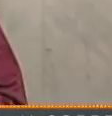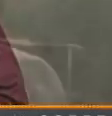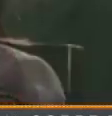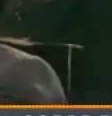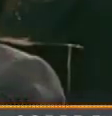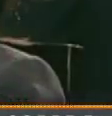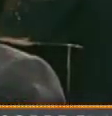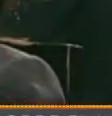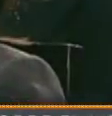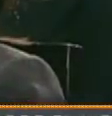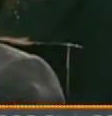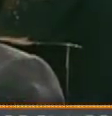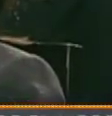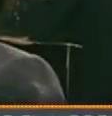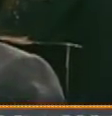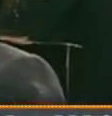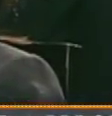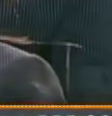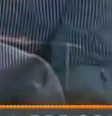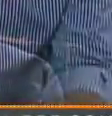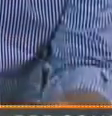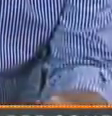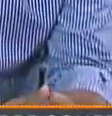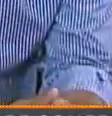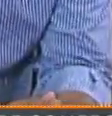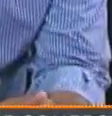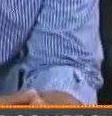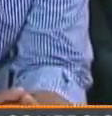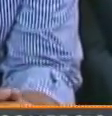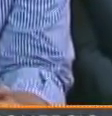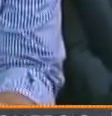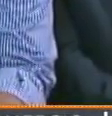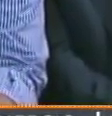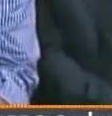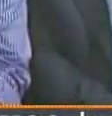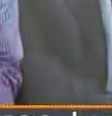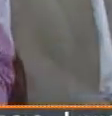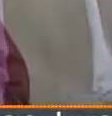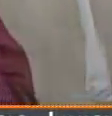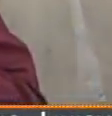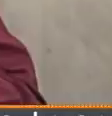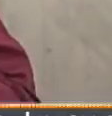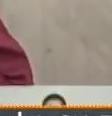concentraciones, con sus consignas, con sus cantos, dándome fuerza.